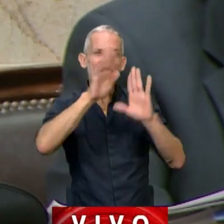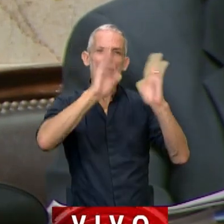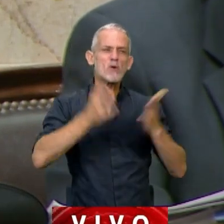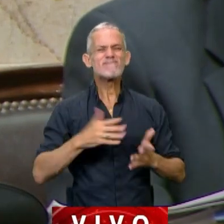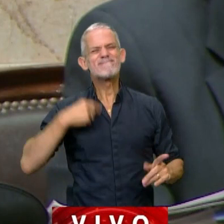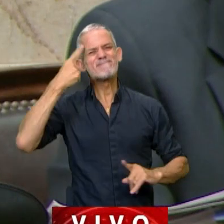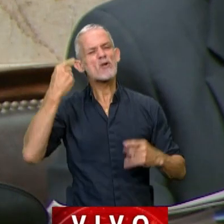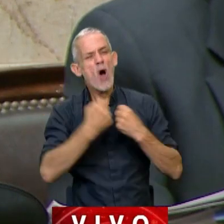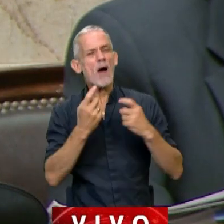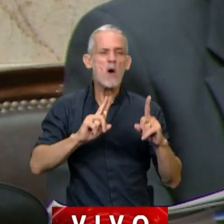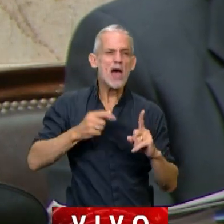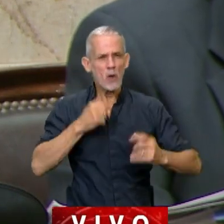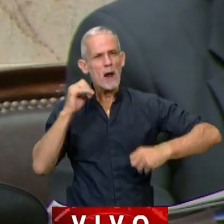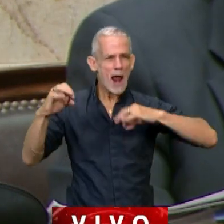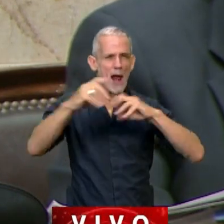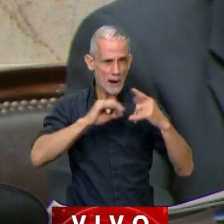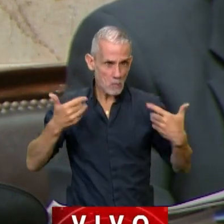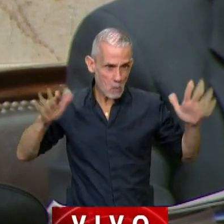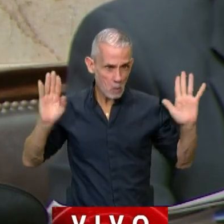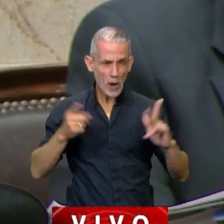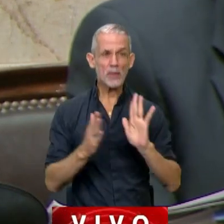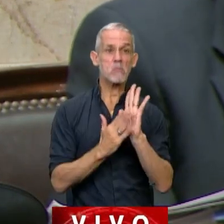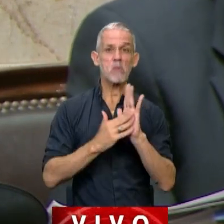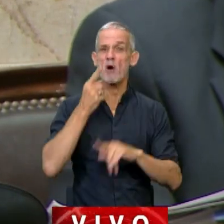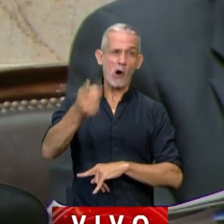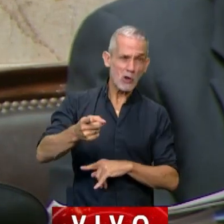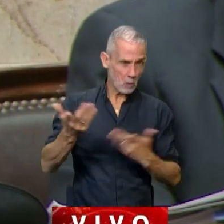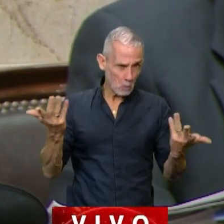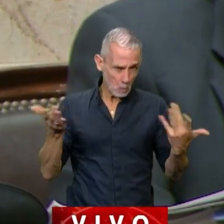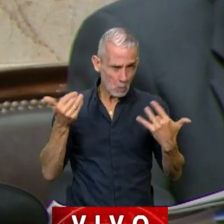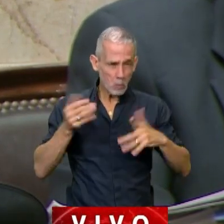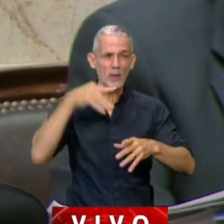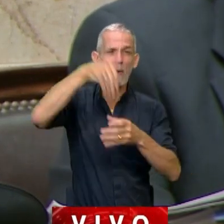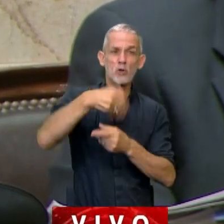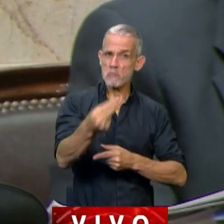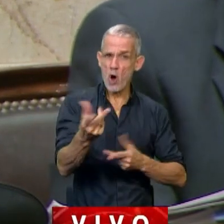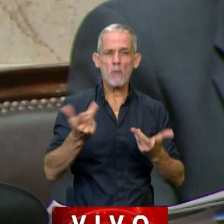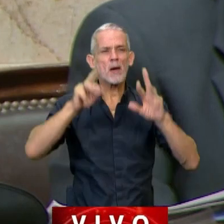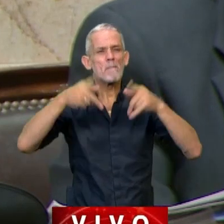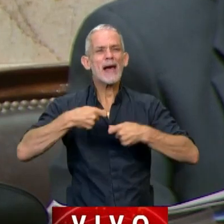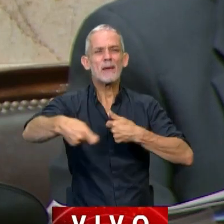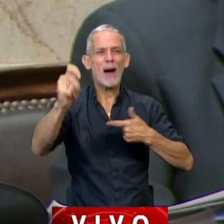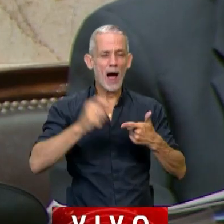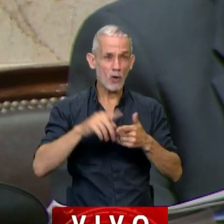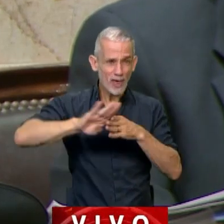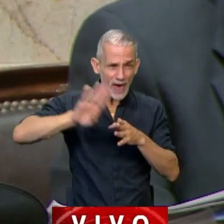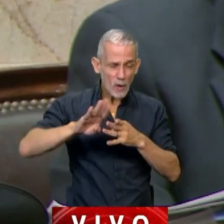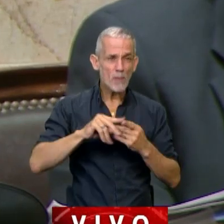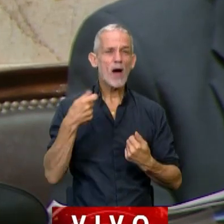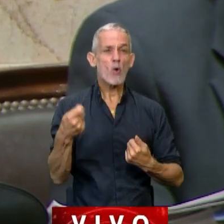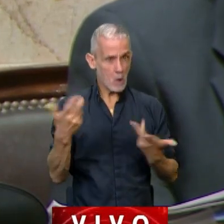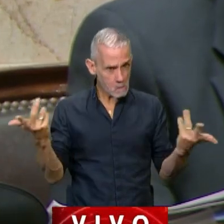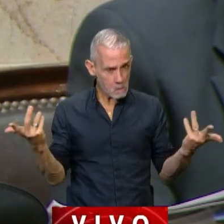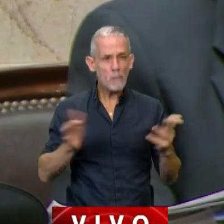de las universidades y pueden argumentar en contra de que sea ley el plan de pago de deuda previsional y